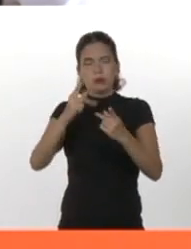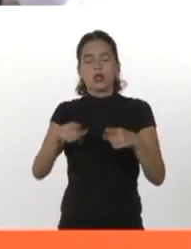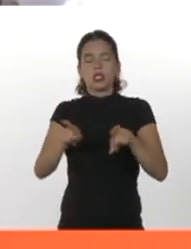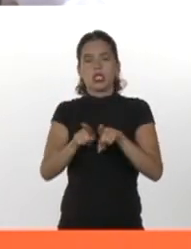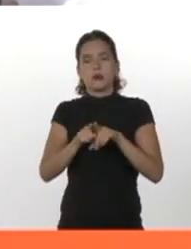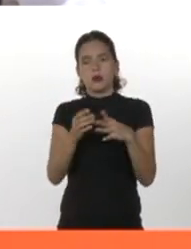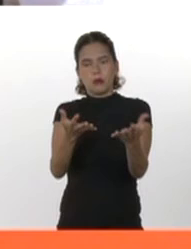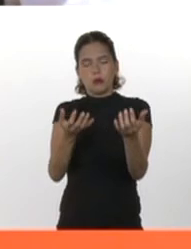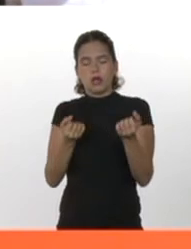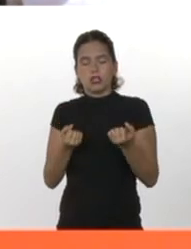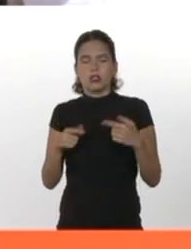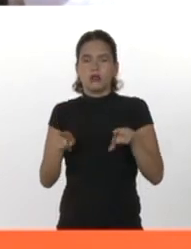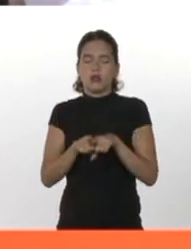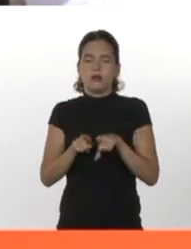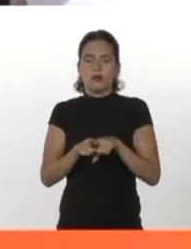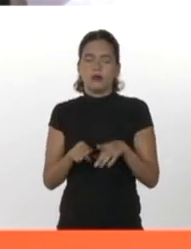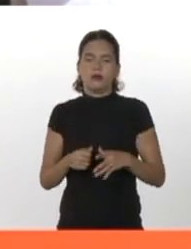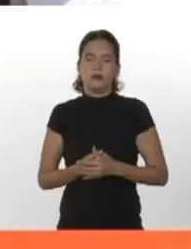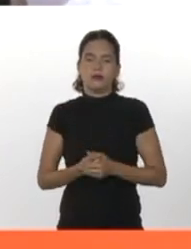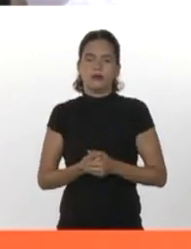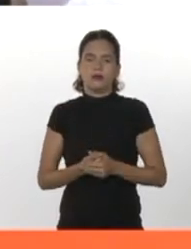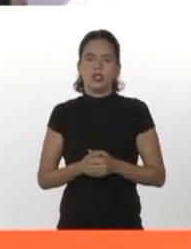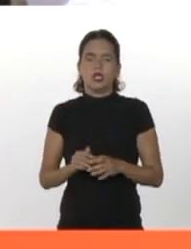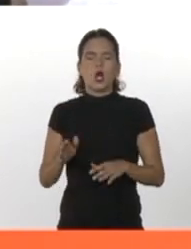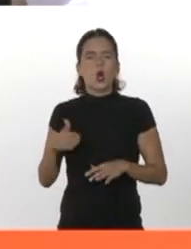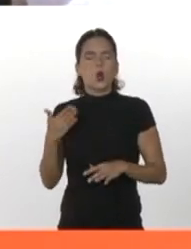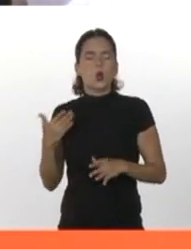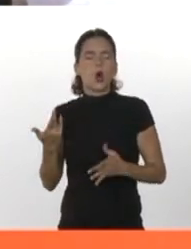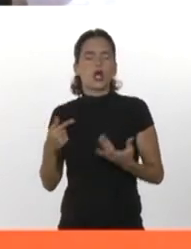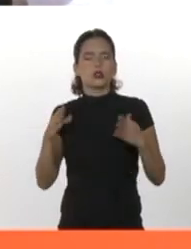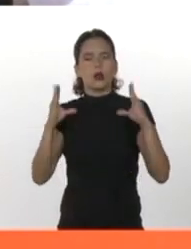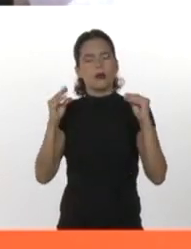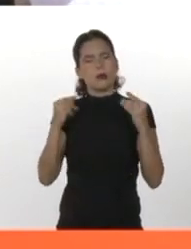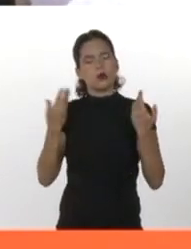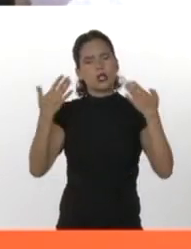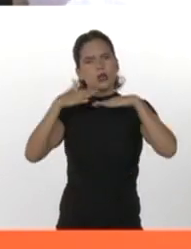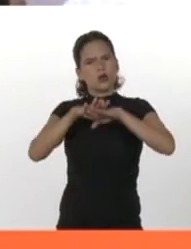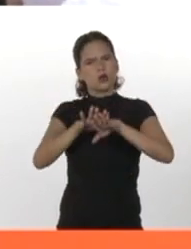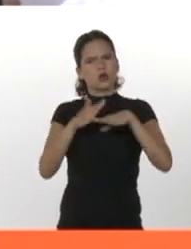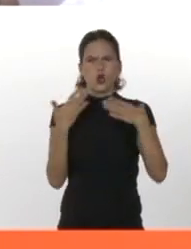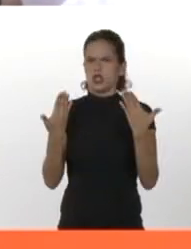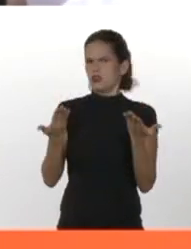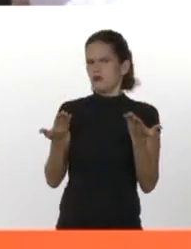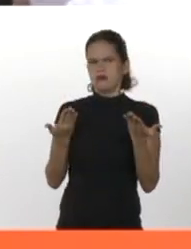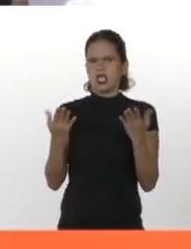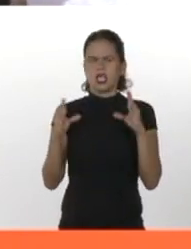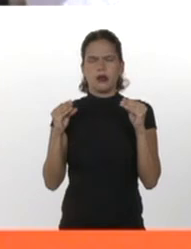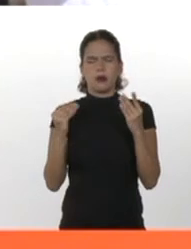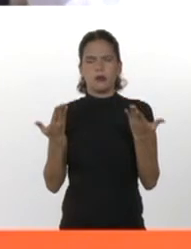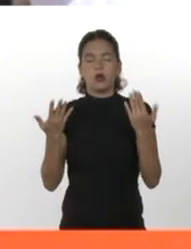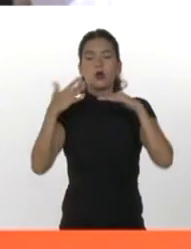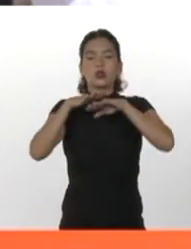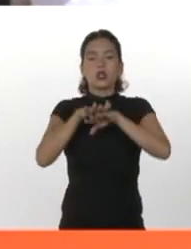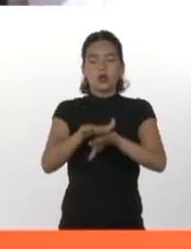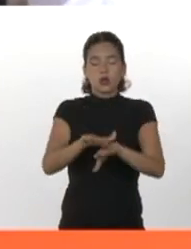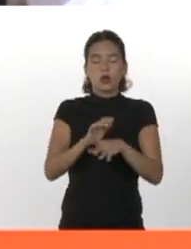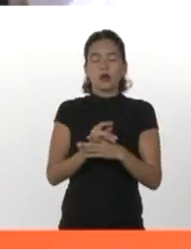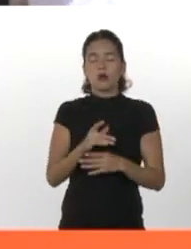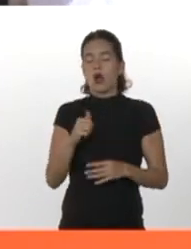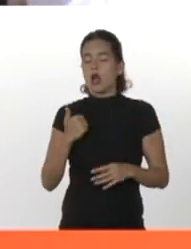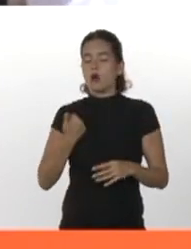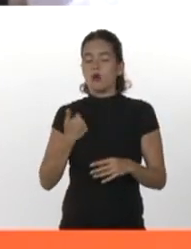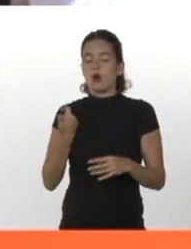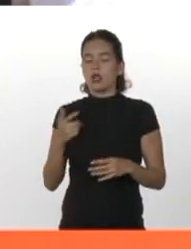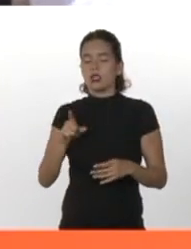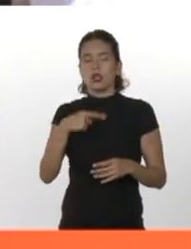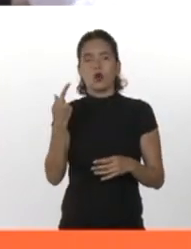a recibir lo mismo. Y cuando hablamos de inclusión, Valeria, ¿a qué nos referimos? Cuando incluimos a